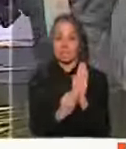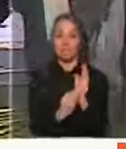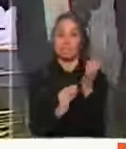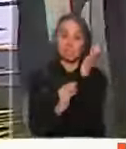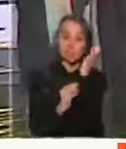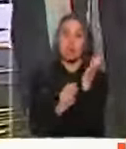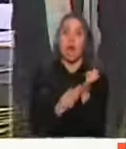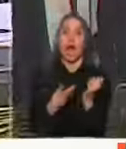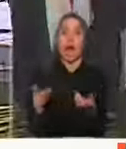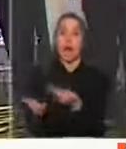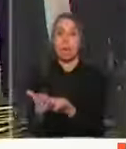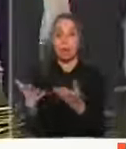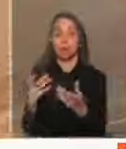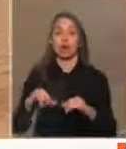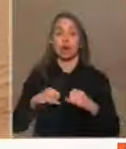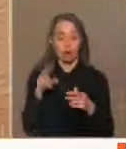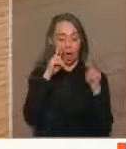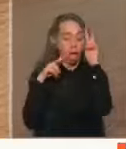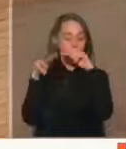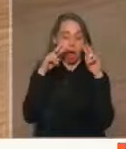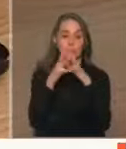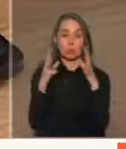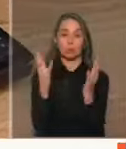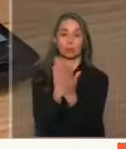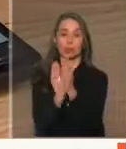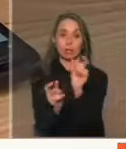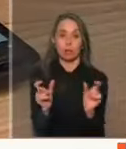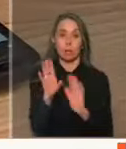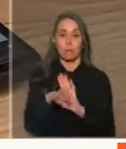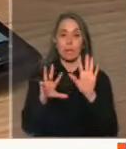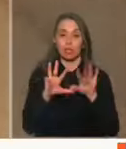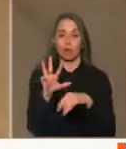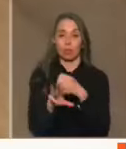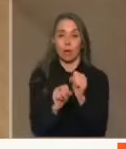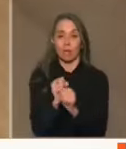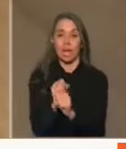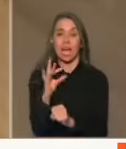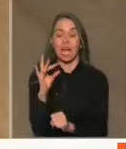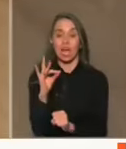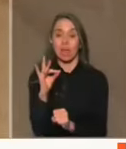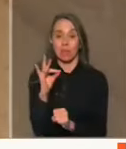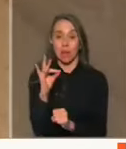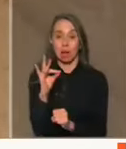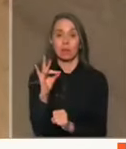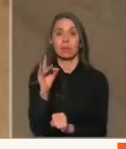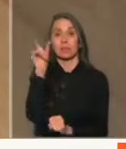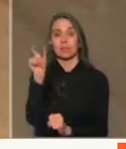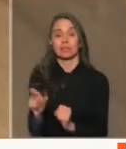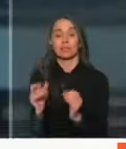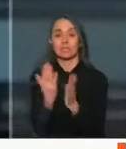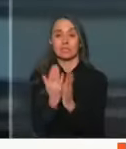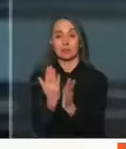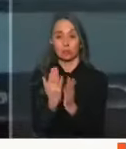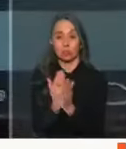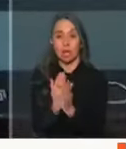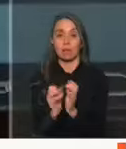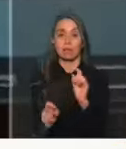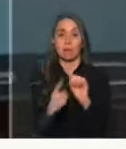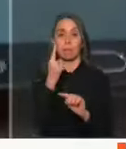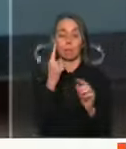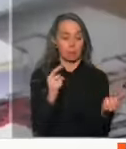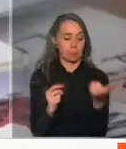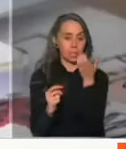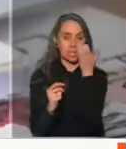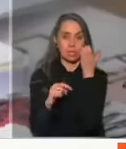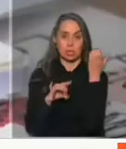los estudiantes les genera una distracción enorme. Menos de 9 años es la edad promedio en la que un estudiante recibe su primer aparato en